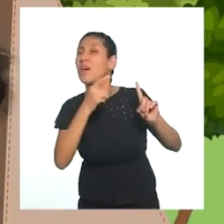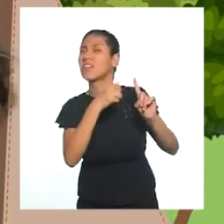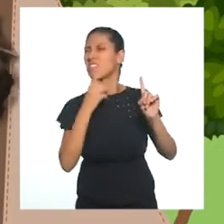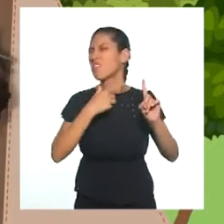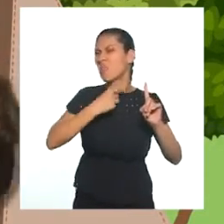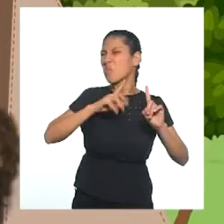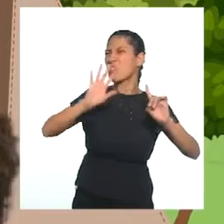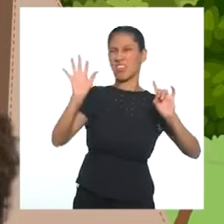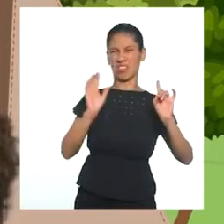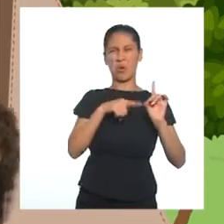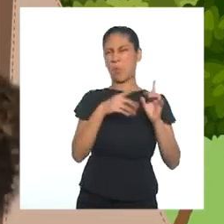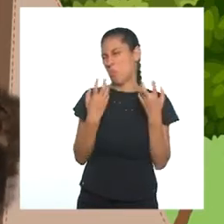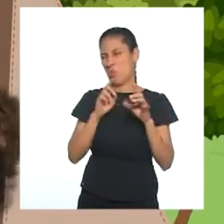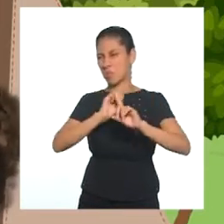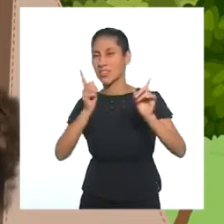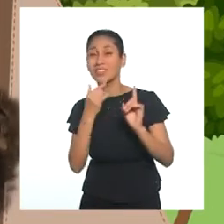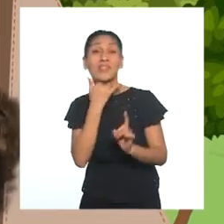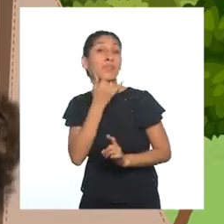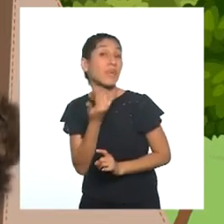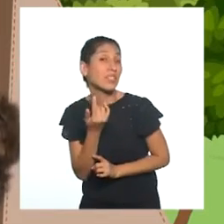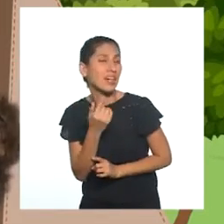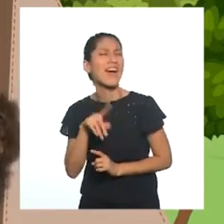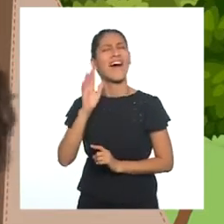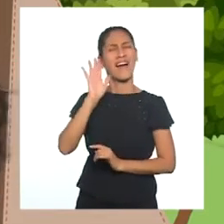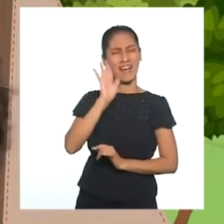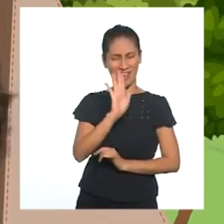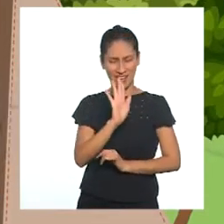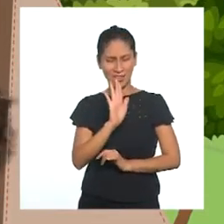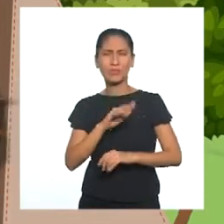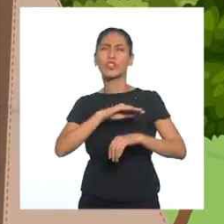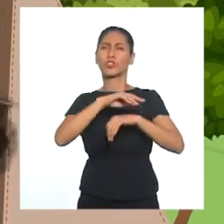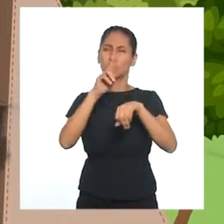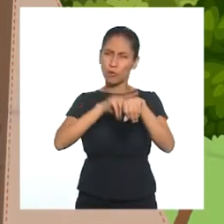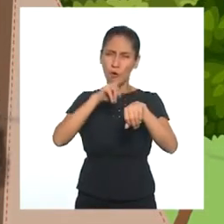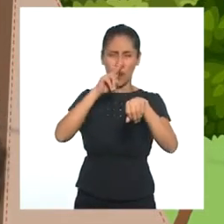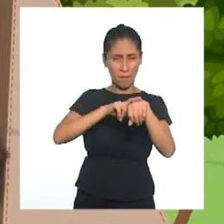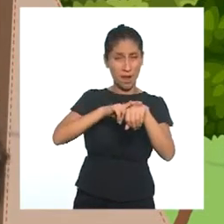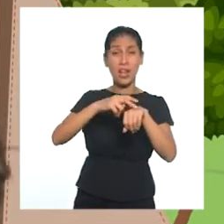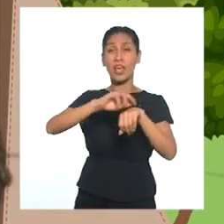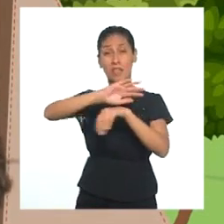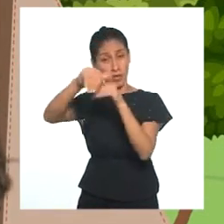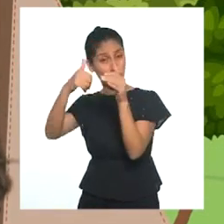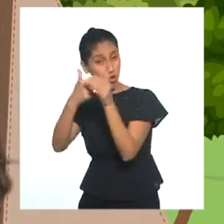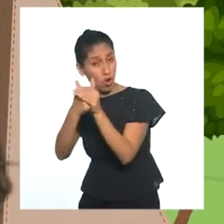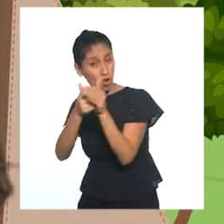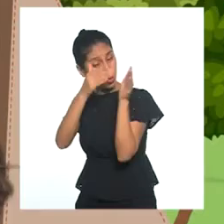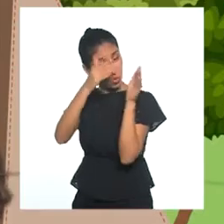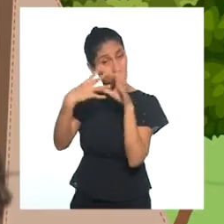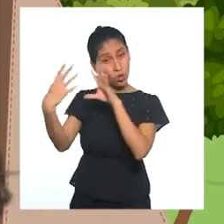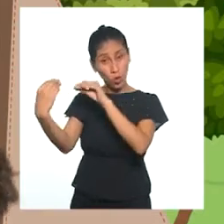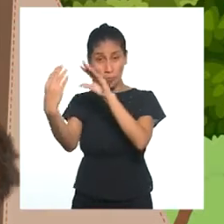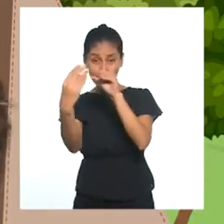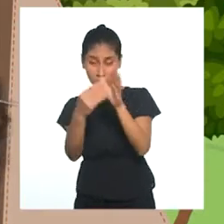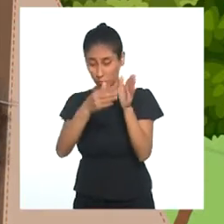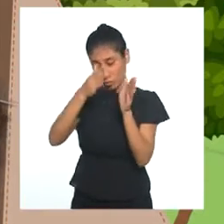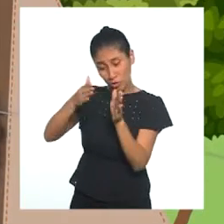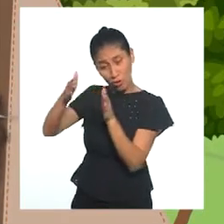¡No te preocupes, Coco! Conversamos entre todas y todos y nos ponemos de